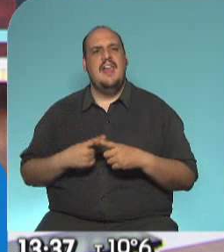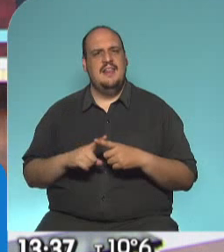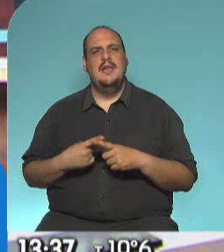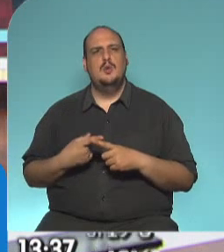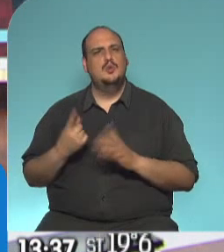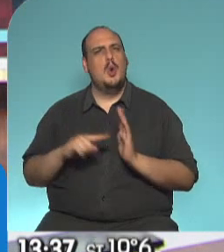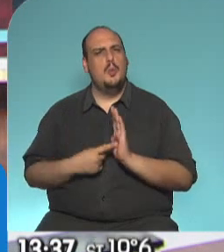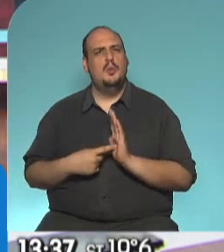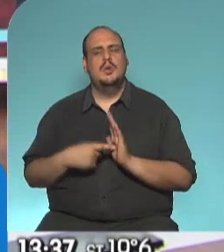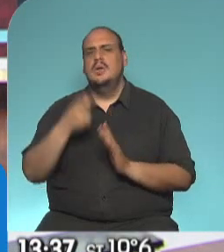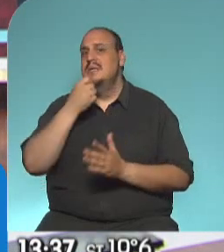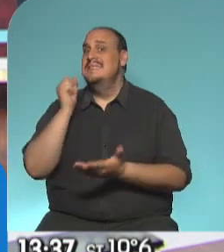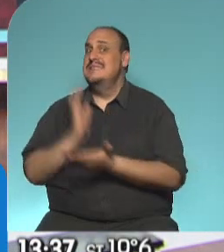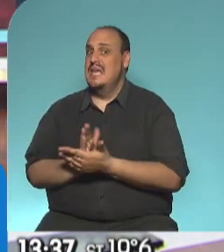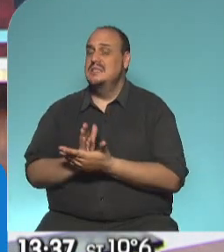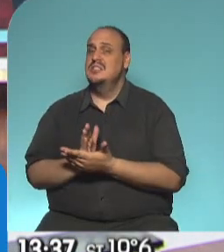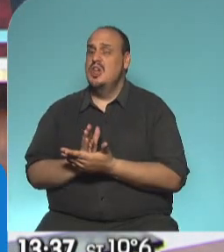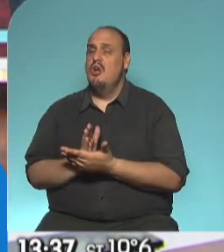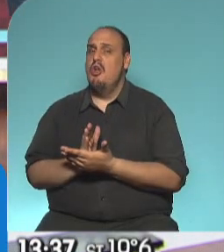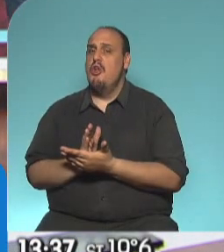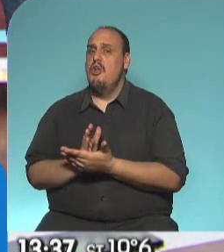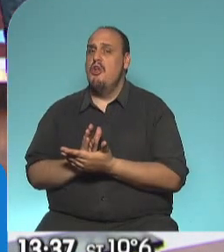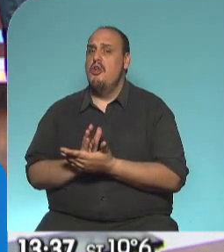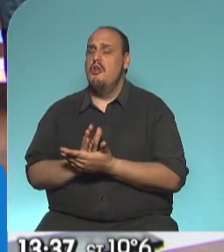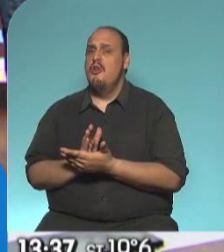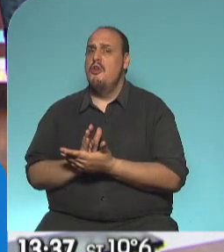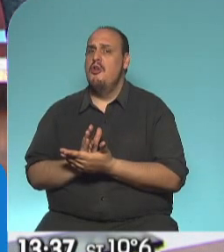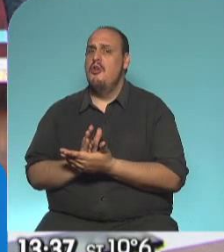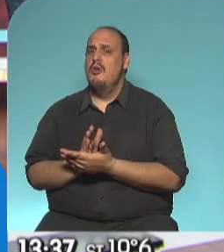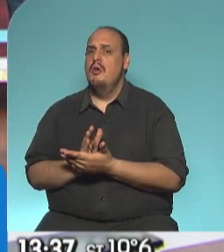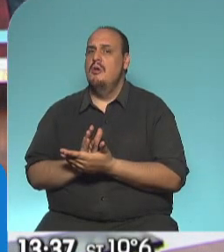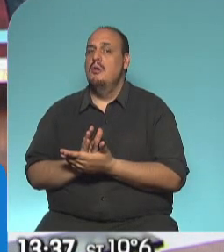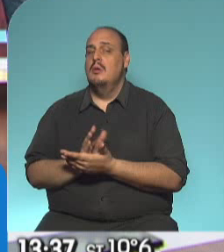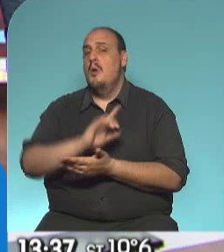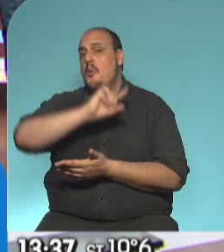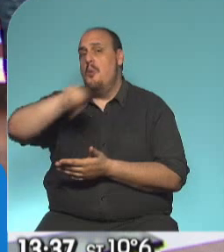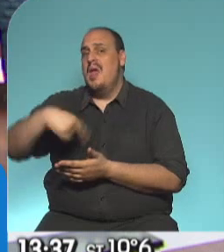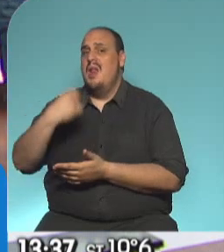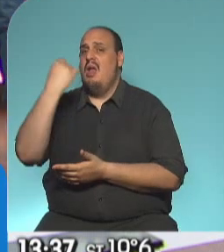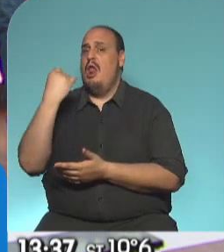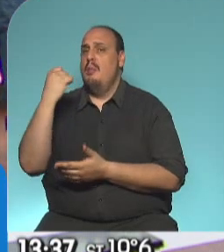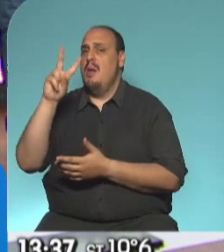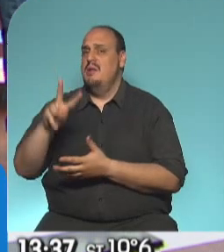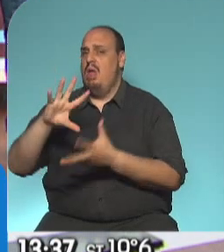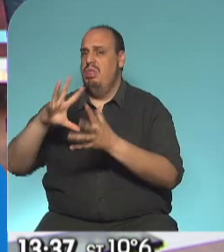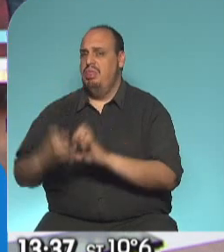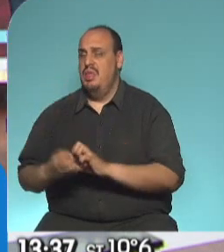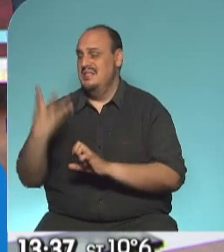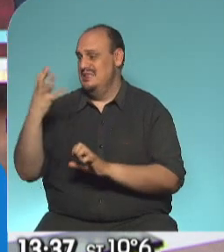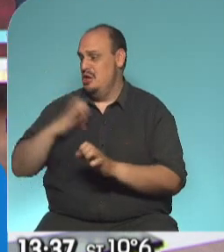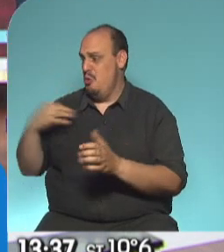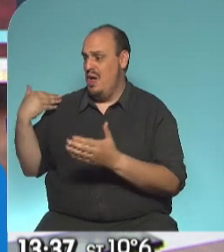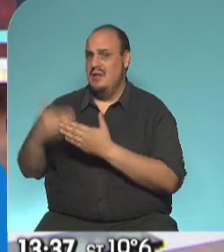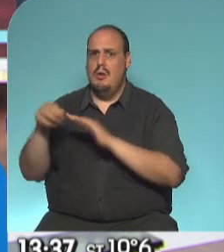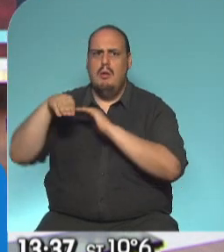que es si las sanciones son la causa del declive evidente de la economía venezolana. La economía venezolana en los últimos 5 años se redujo a la